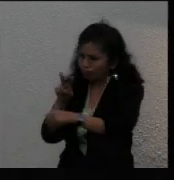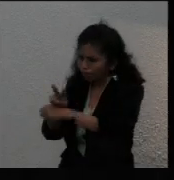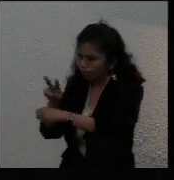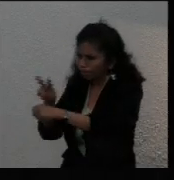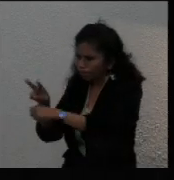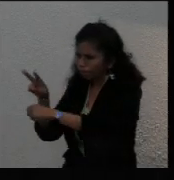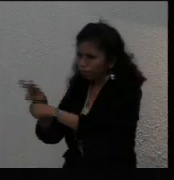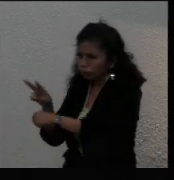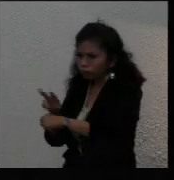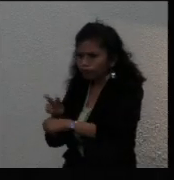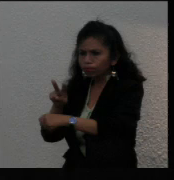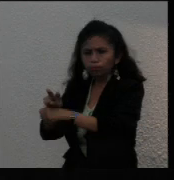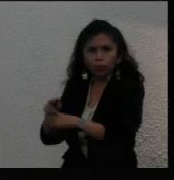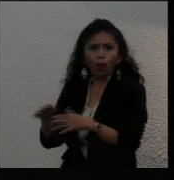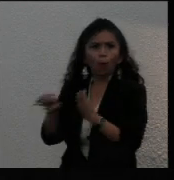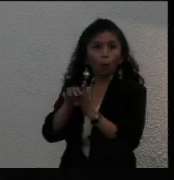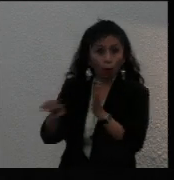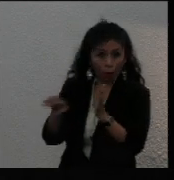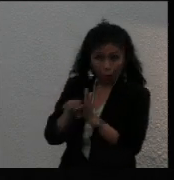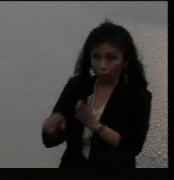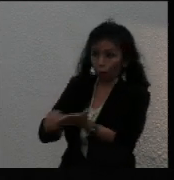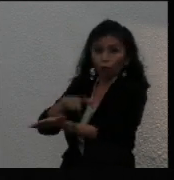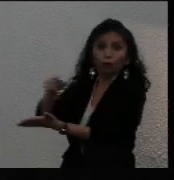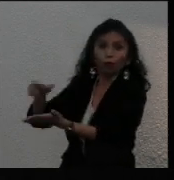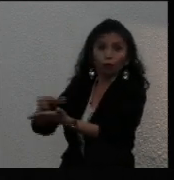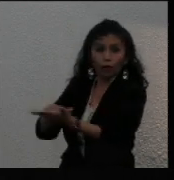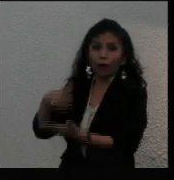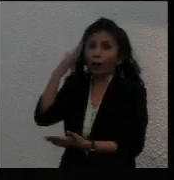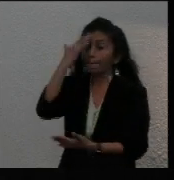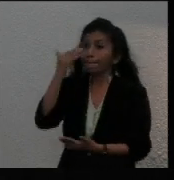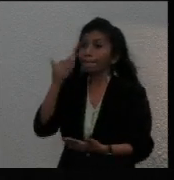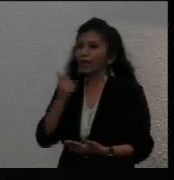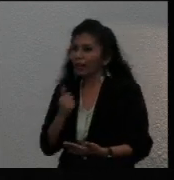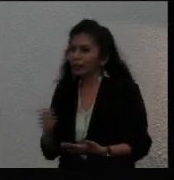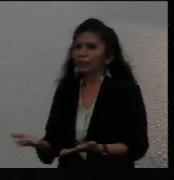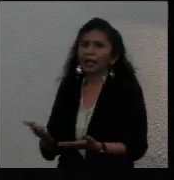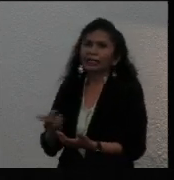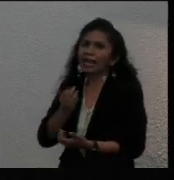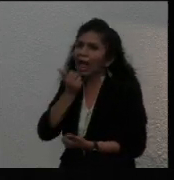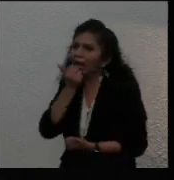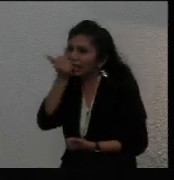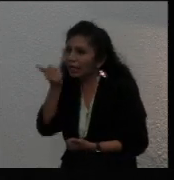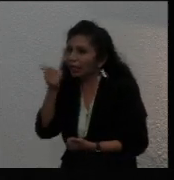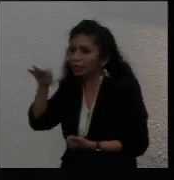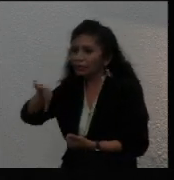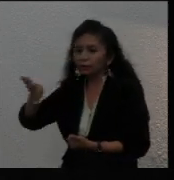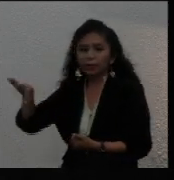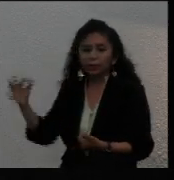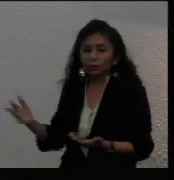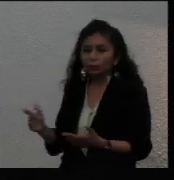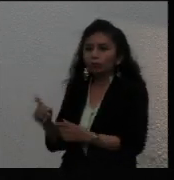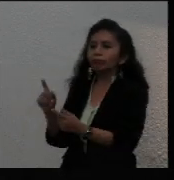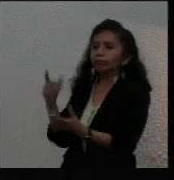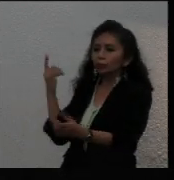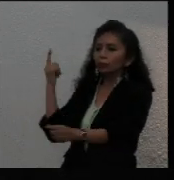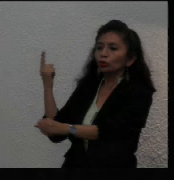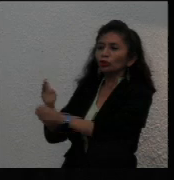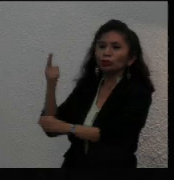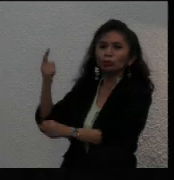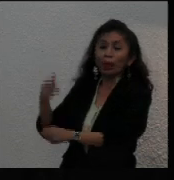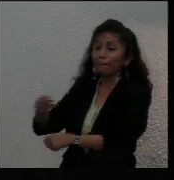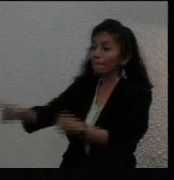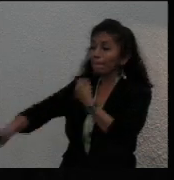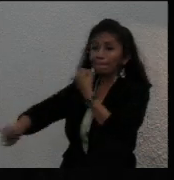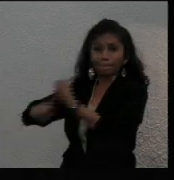Quintana Roo, como la zona maya, la región cañera, la zona limítrofe, nos encontramos con una triste